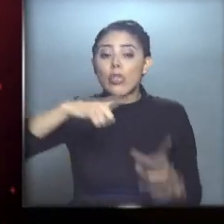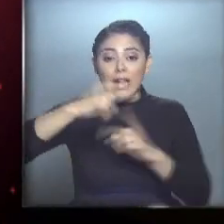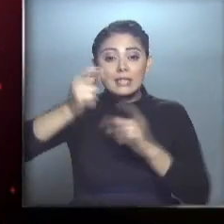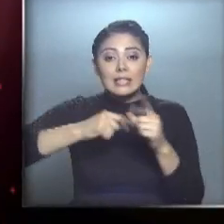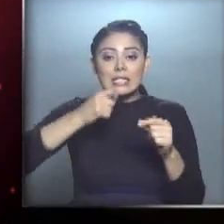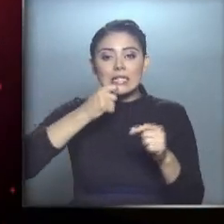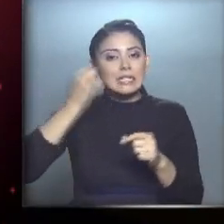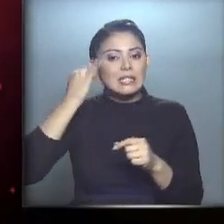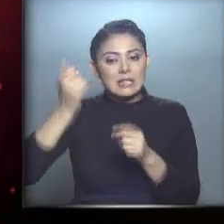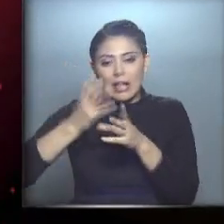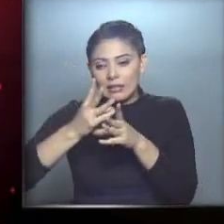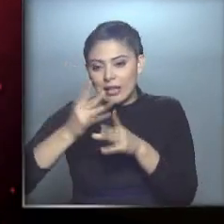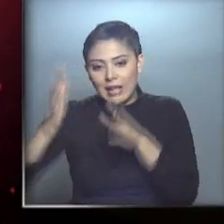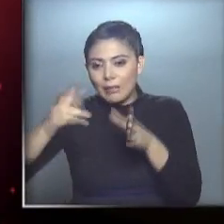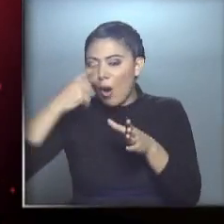al fin de su vida...